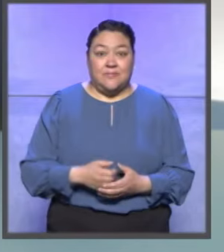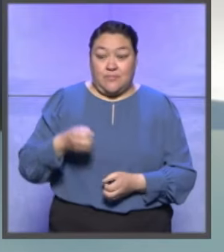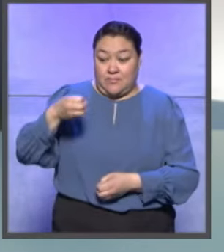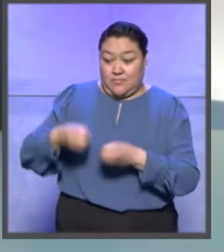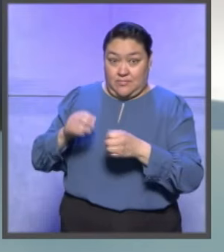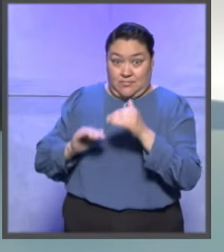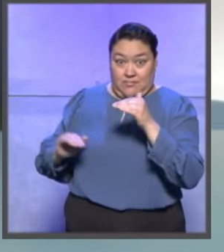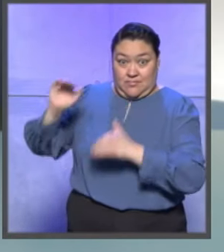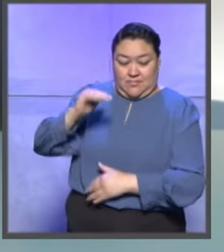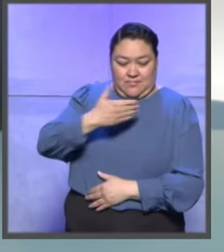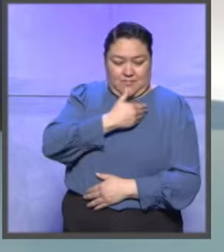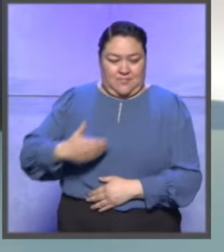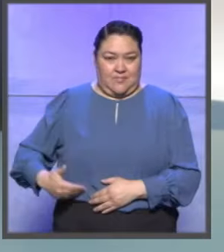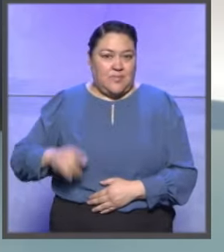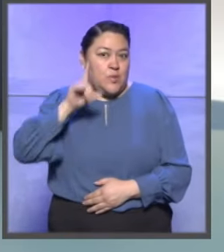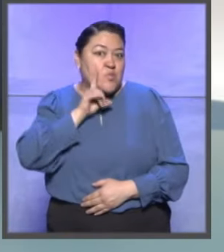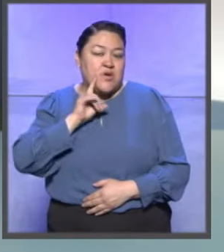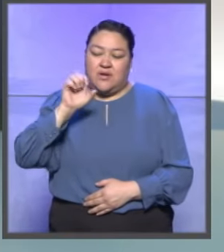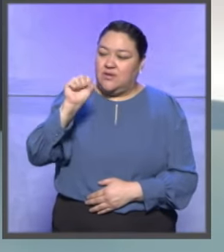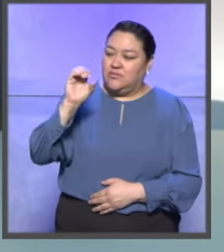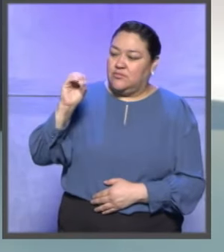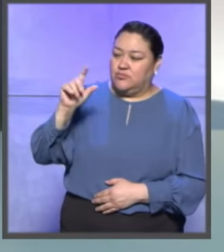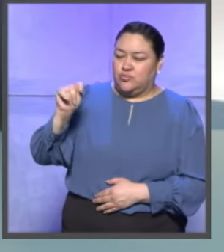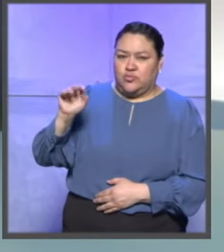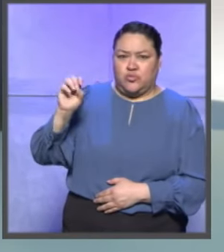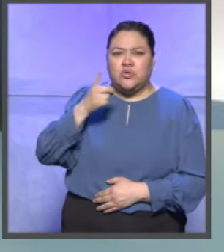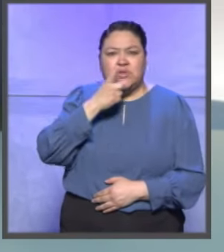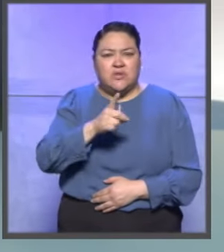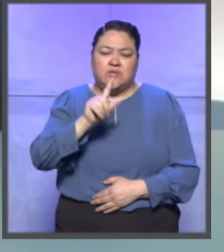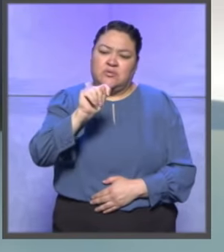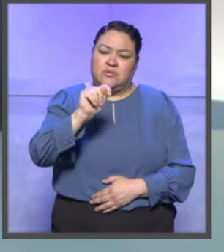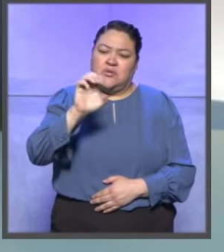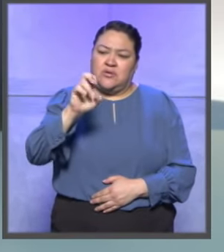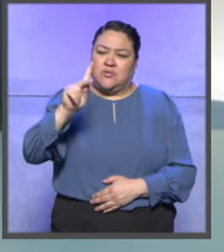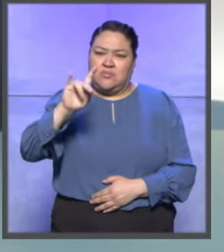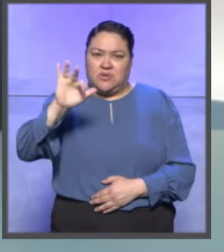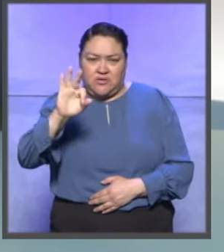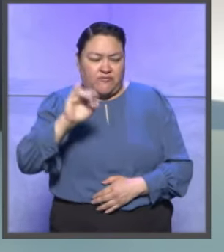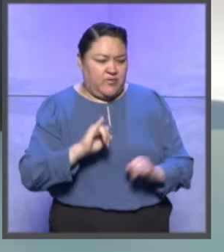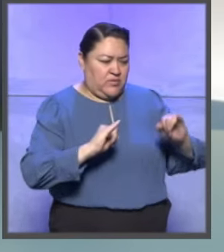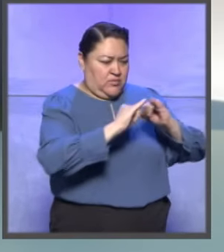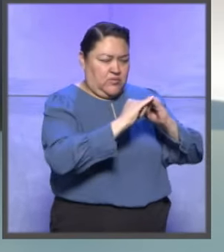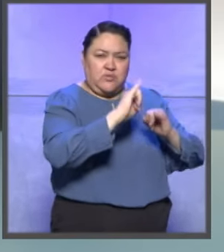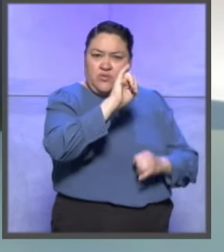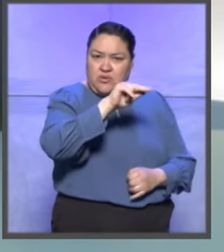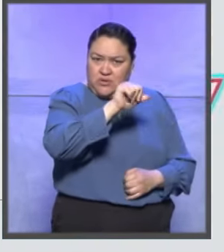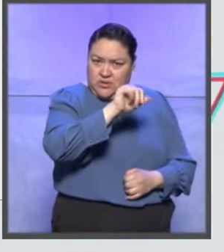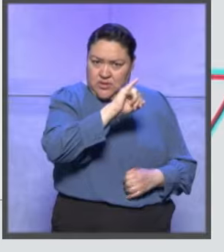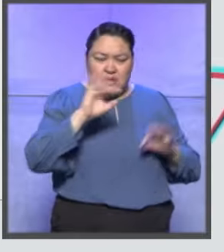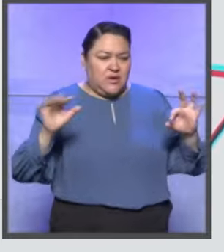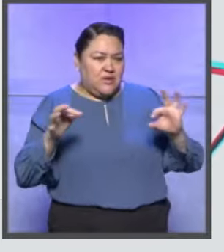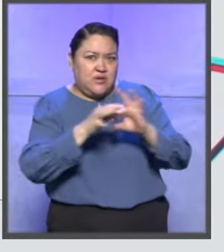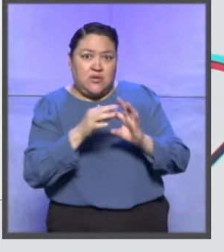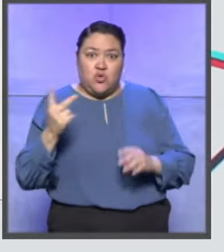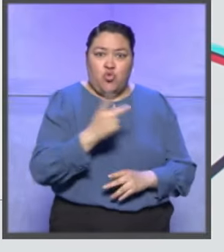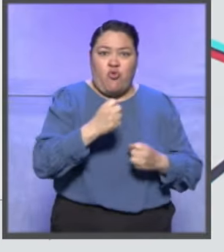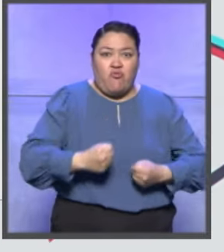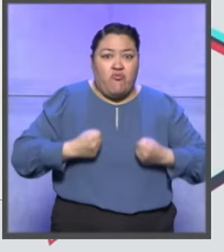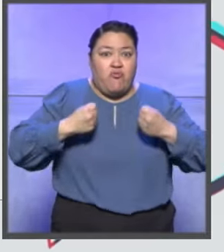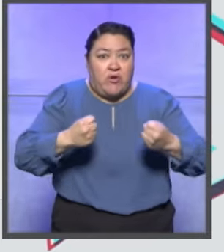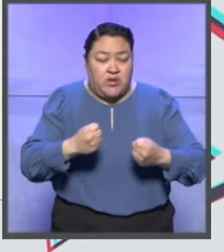La magistrada presidenta Mónica Soto advirtió que el Tribunal Electoral del Poder Judicial de la Federación y el Instituto Nacional Electoral son